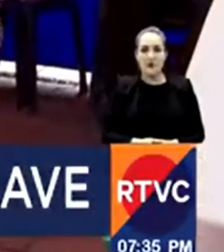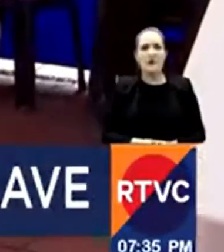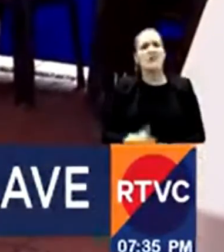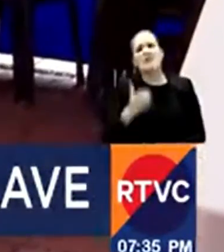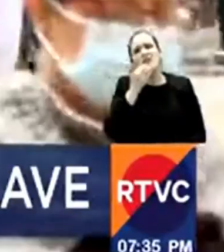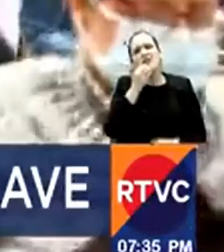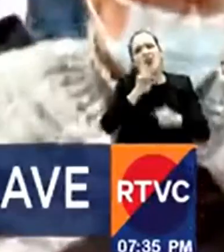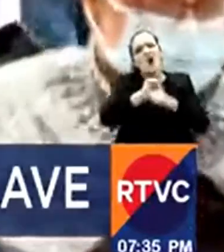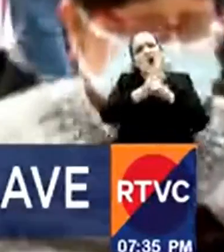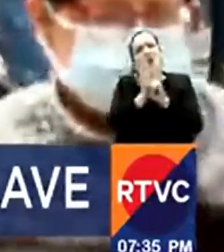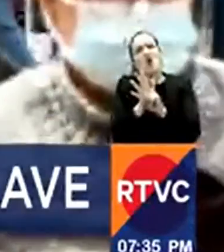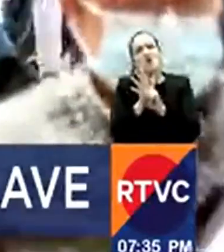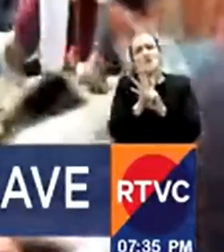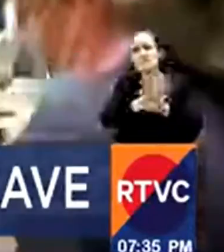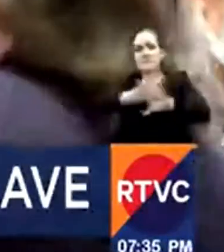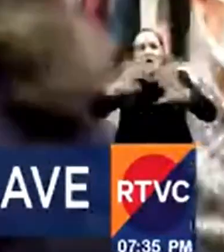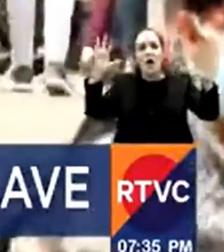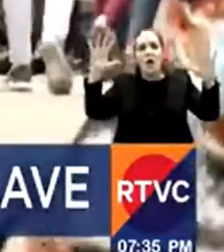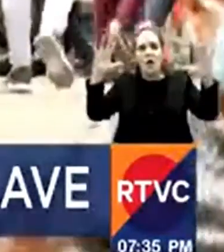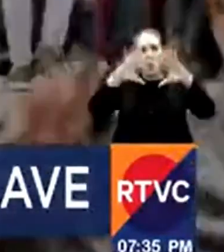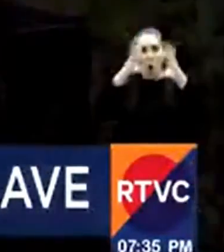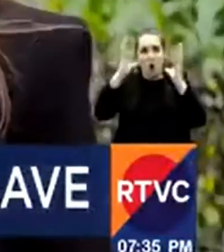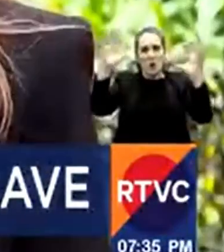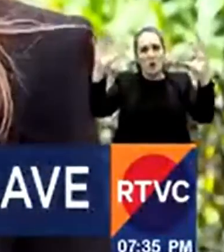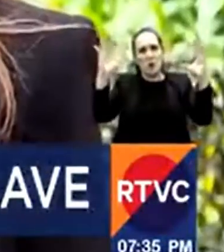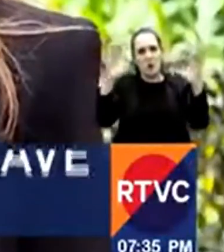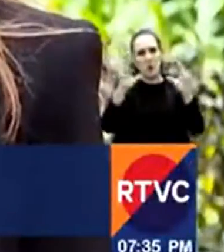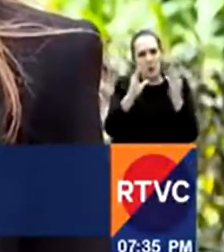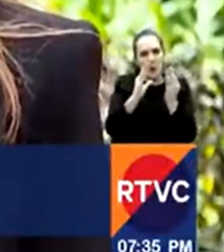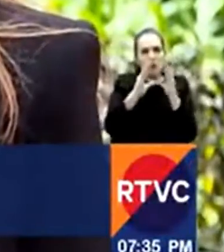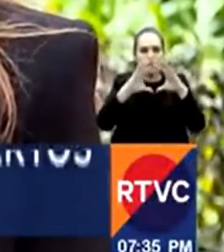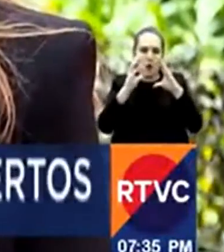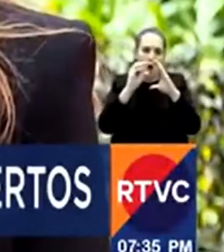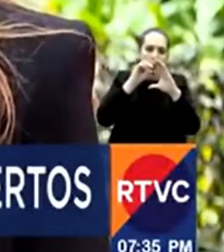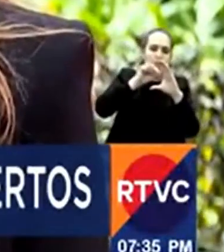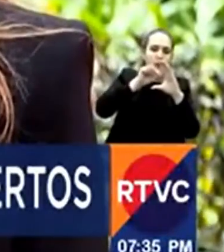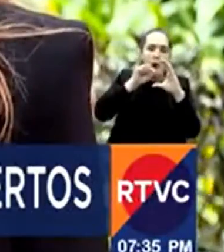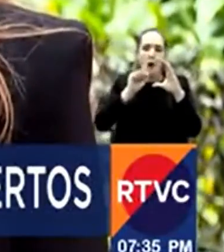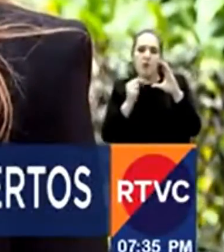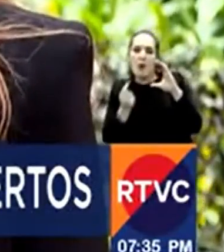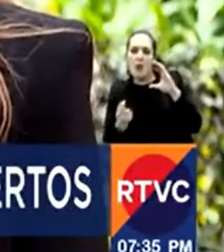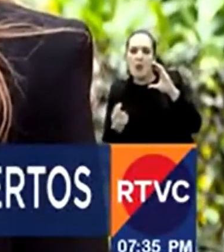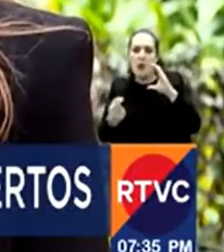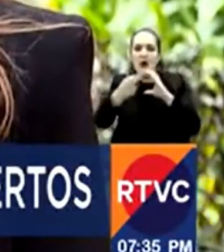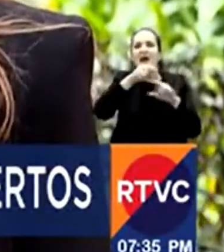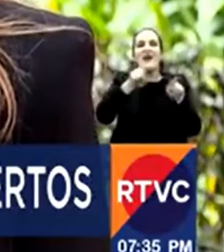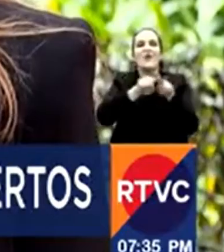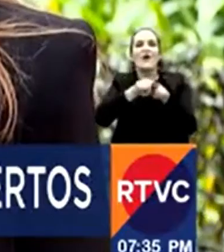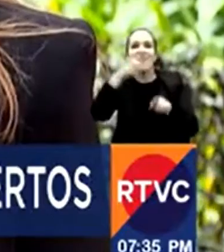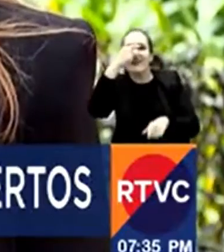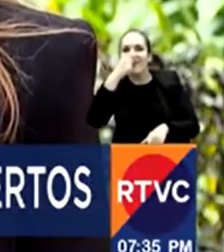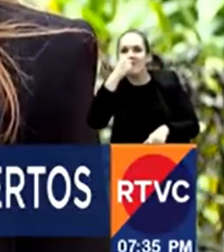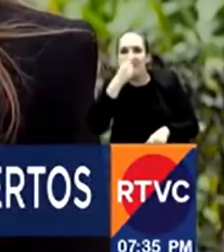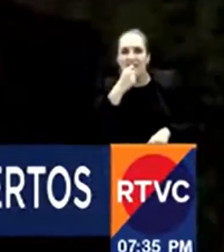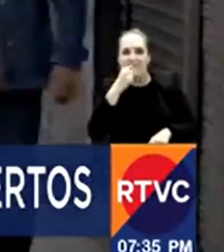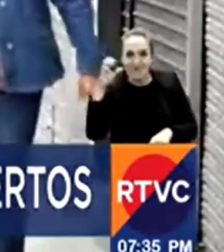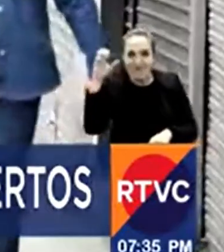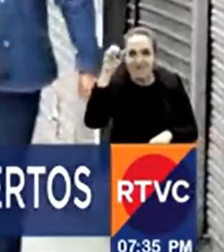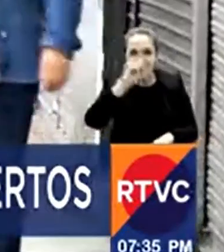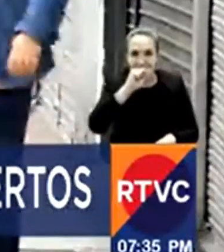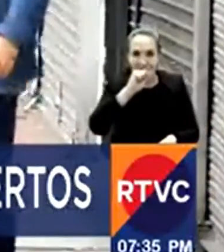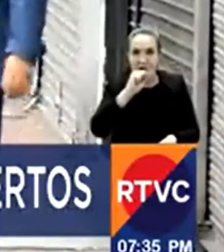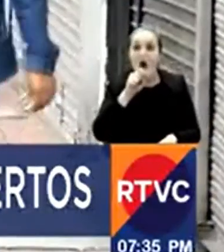COVID-19 sea declarado endemia? Sería particularmente un patrón similar al de la influenza, en el cual sabemos que